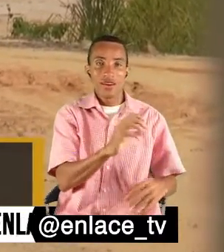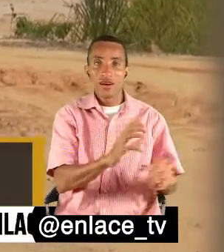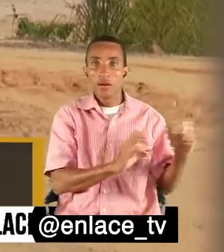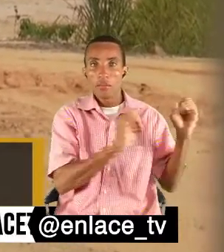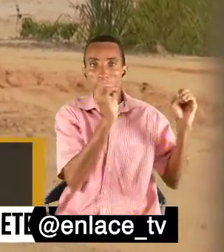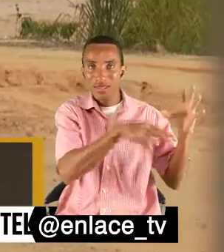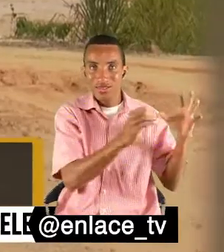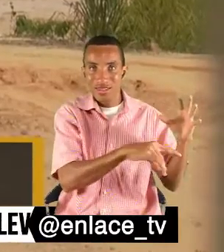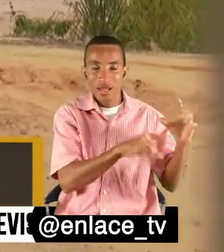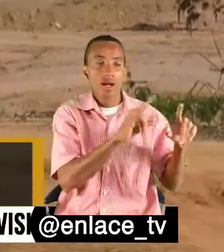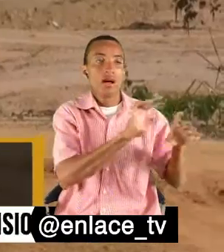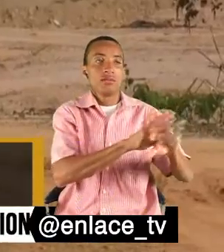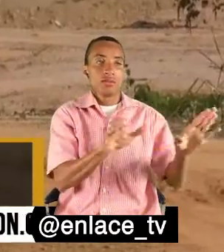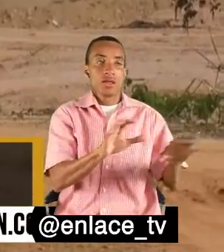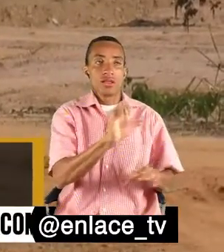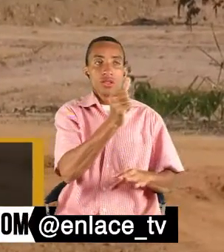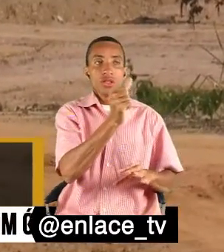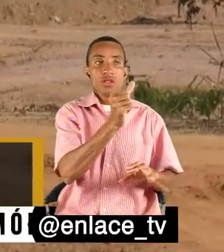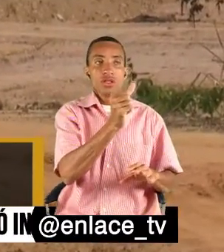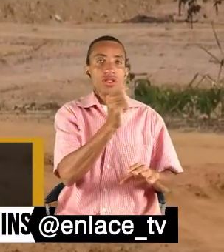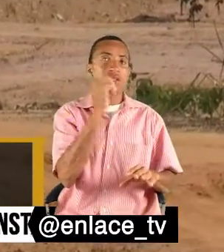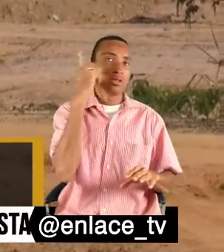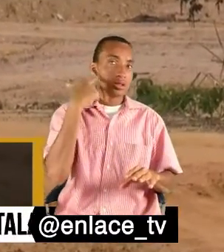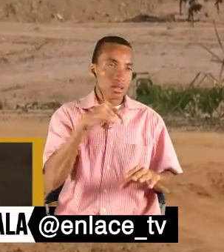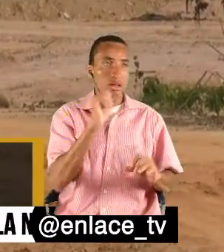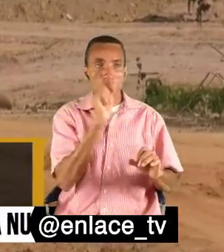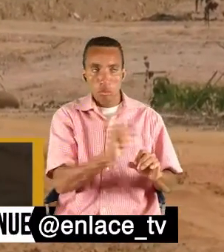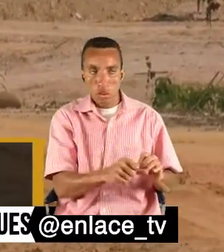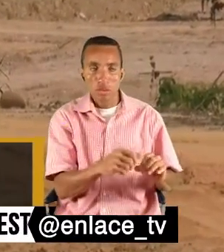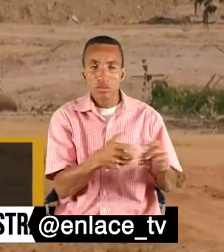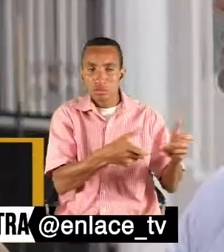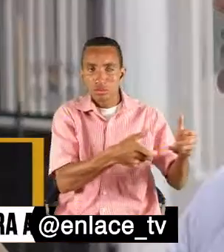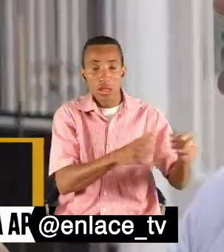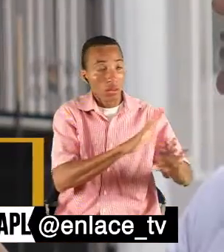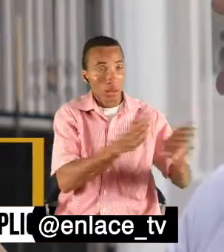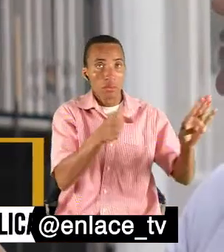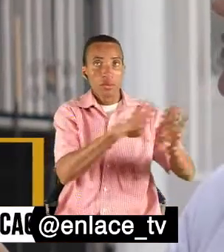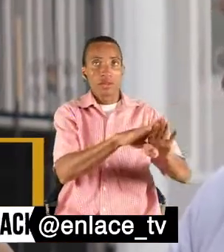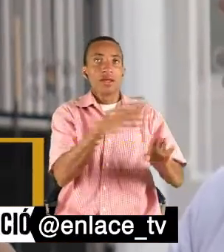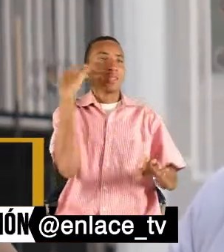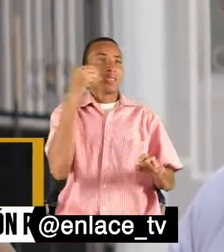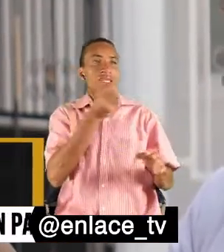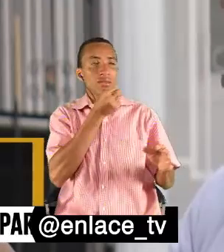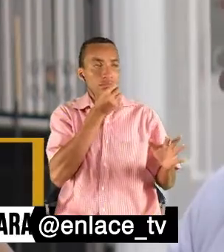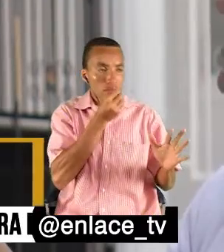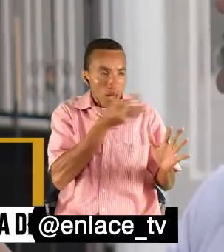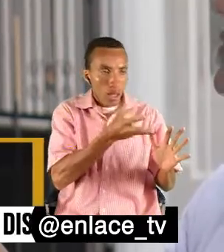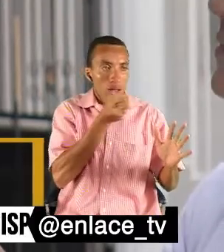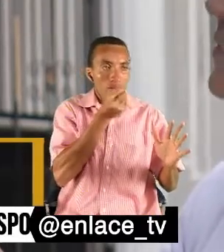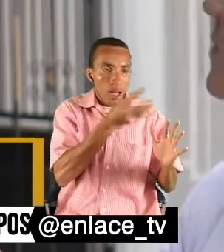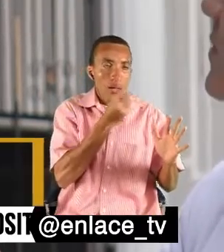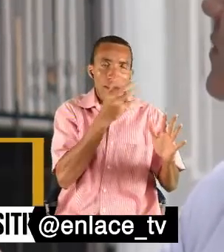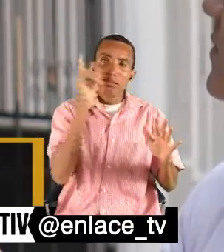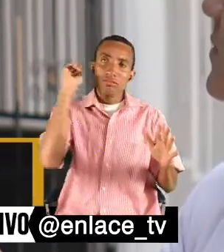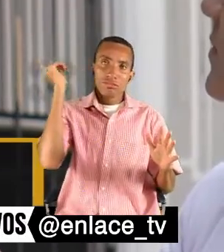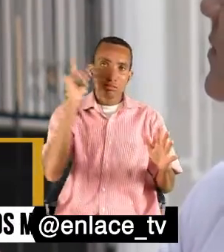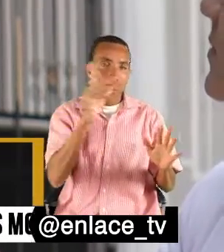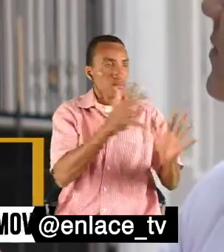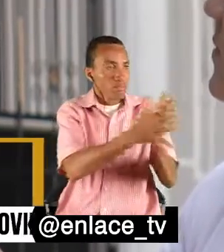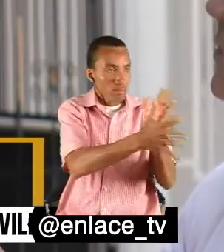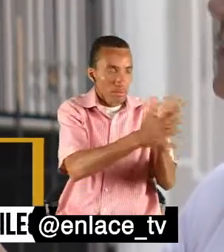por la CAS, pero esto ha sido una prueba fundamental de lo que venimos denunciando hace mucho tiempo, de que en el área protegida